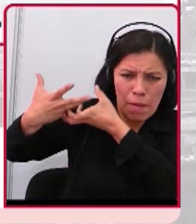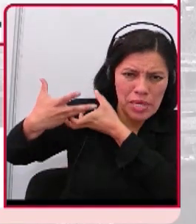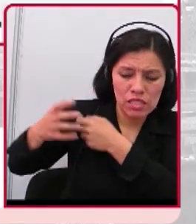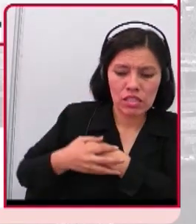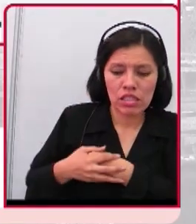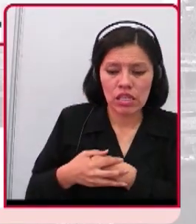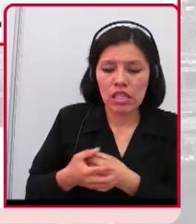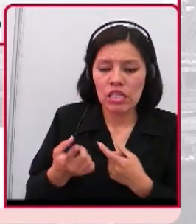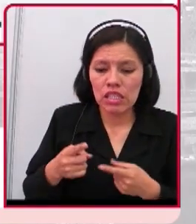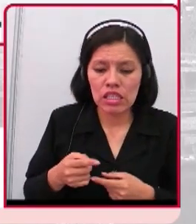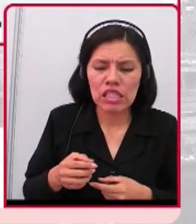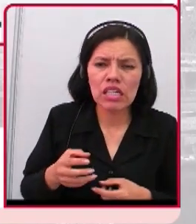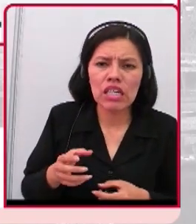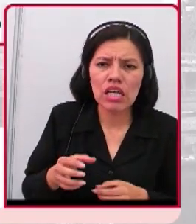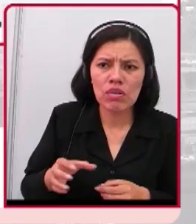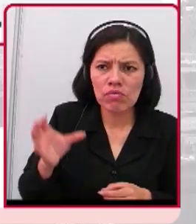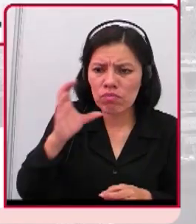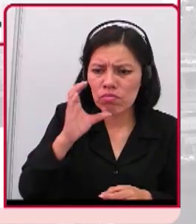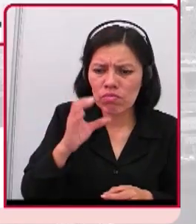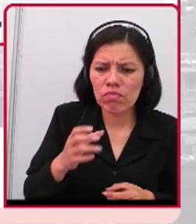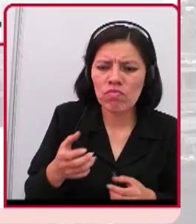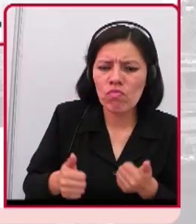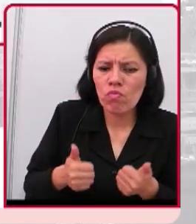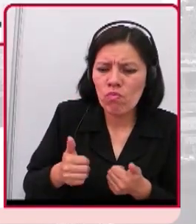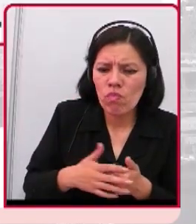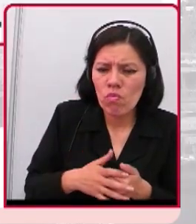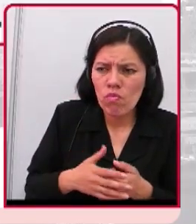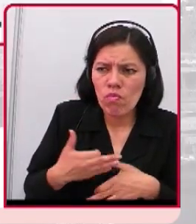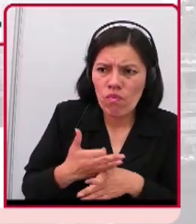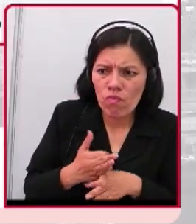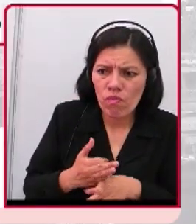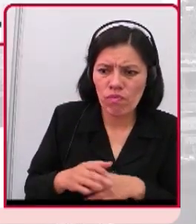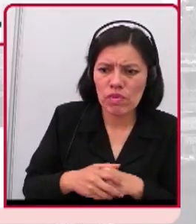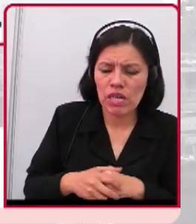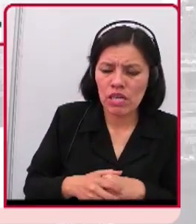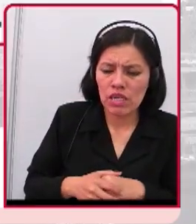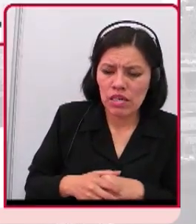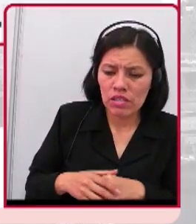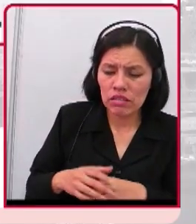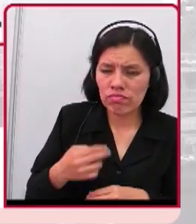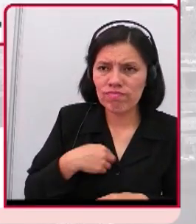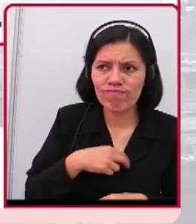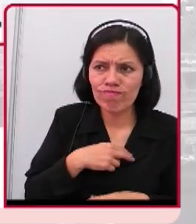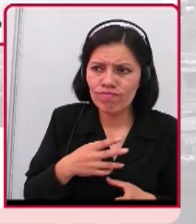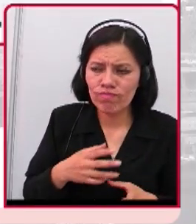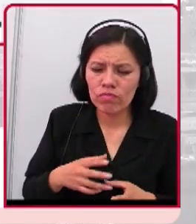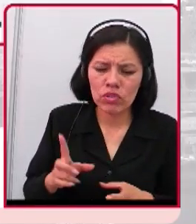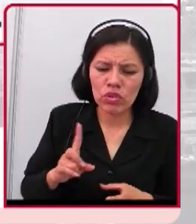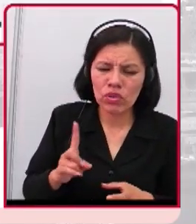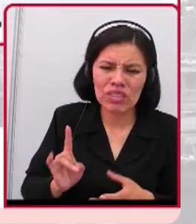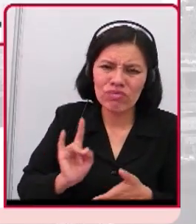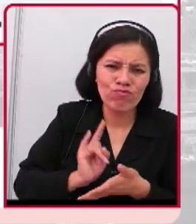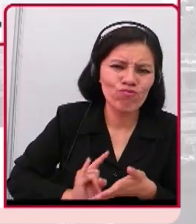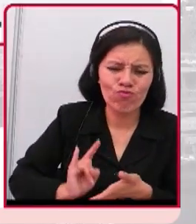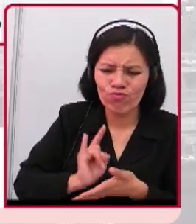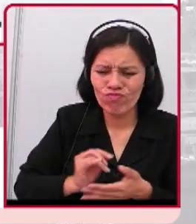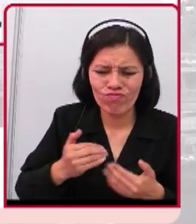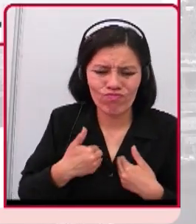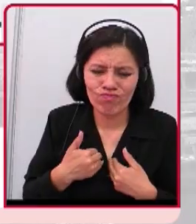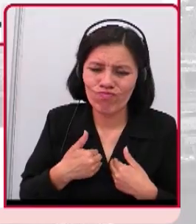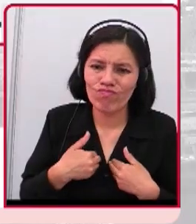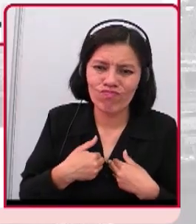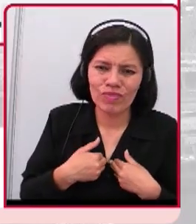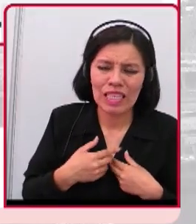en qué patrones se encuentra, especialmente en esta etapa previa, porque ya no nos es muy útil tener